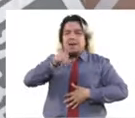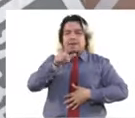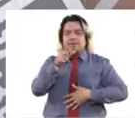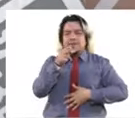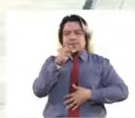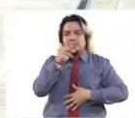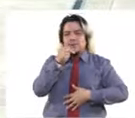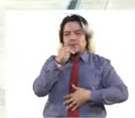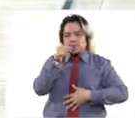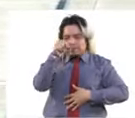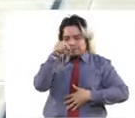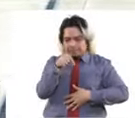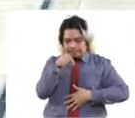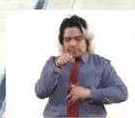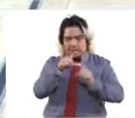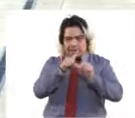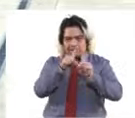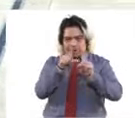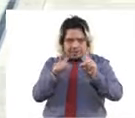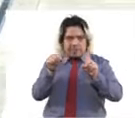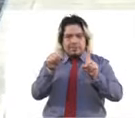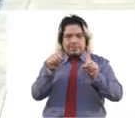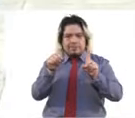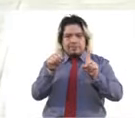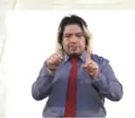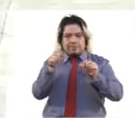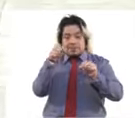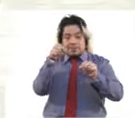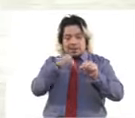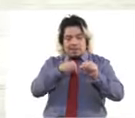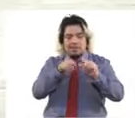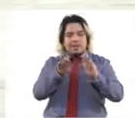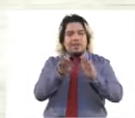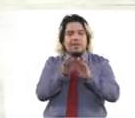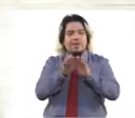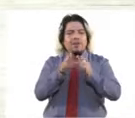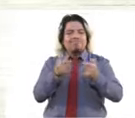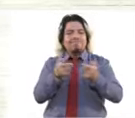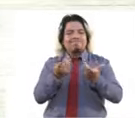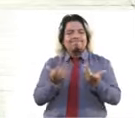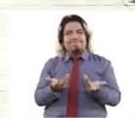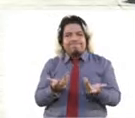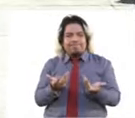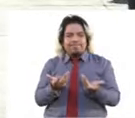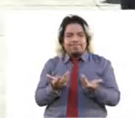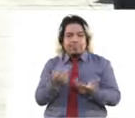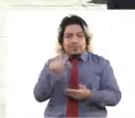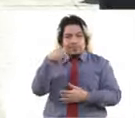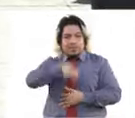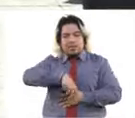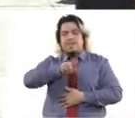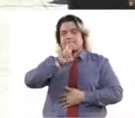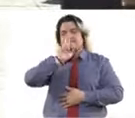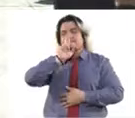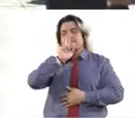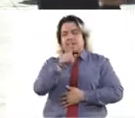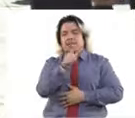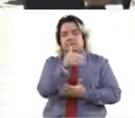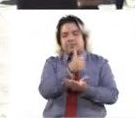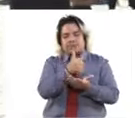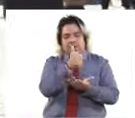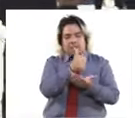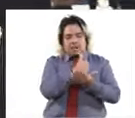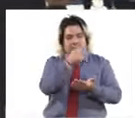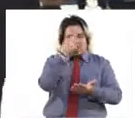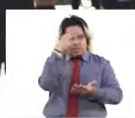Están entrando en este momento a ser parte de una de las más grandes ciudades del